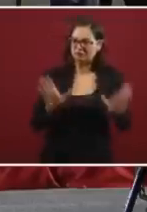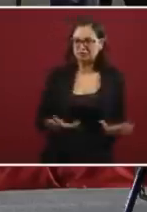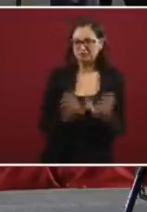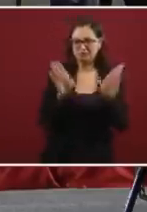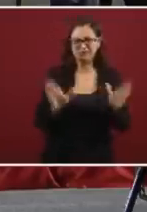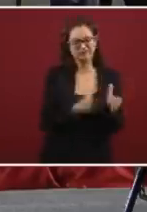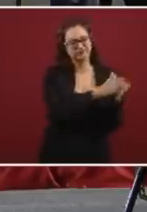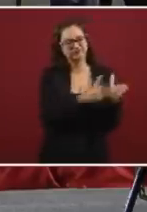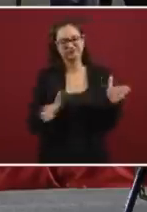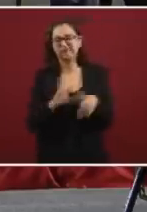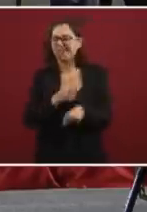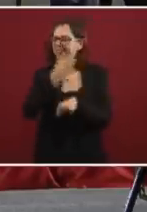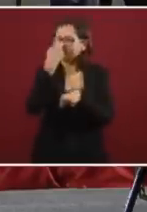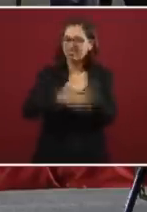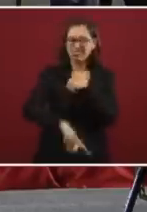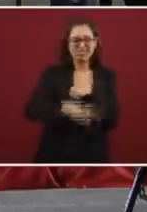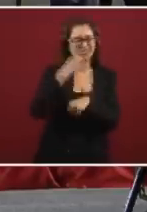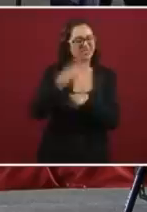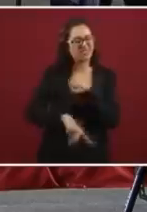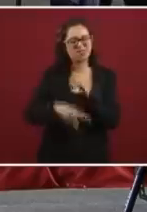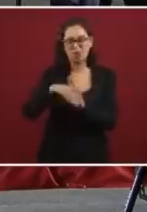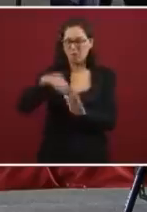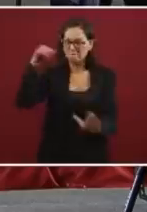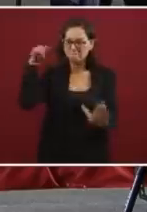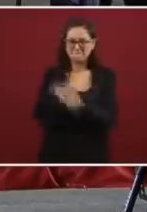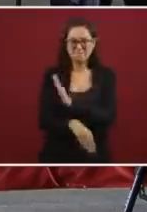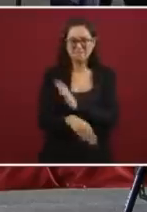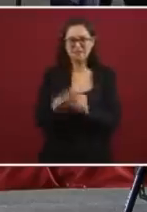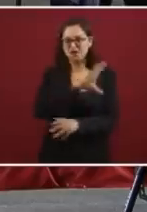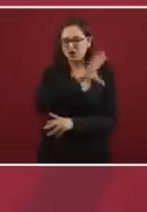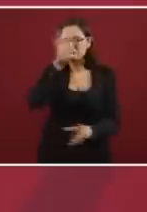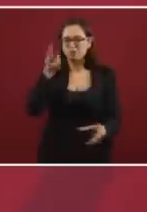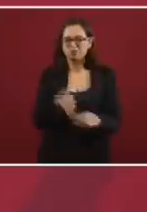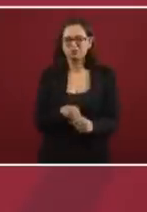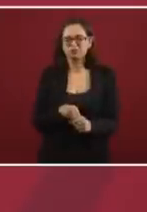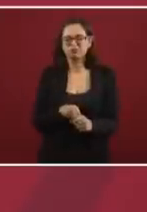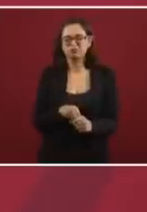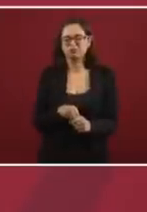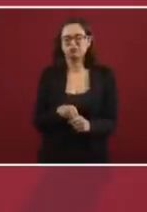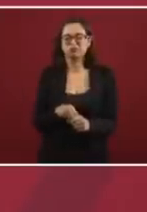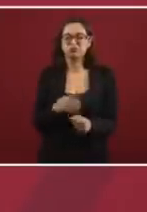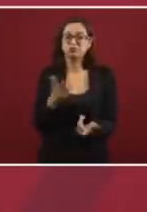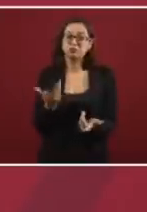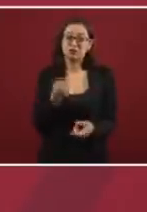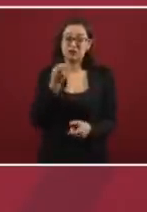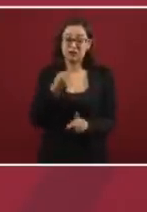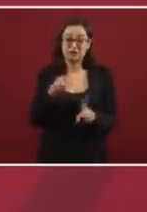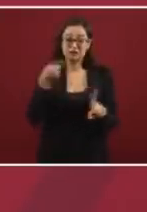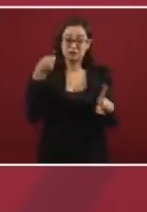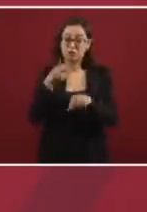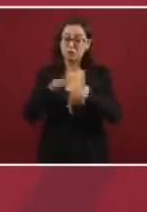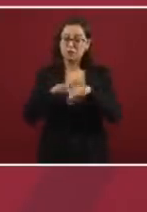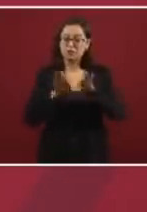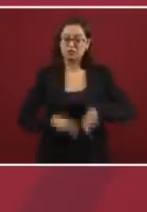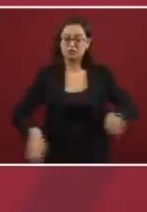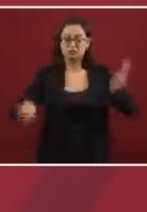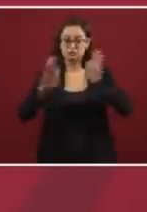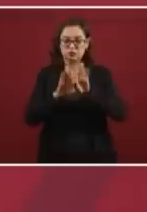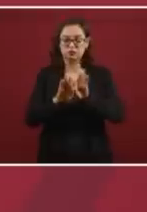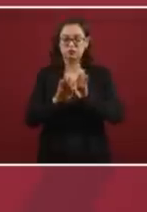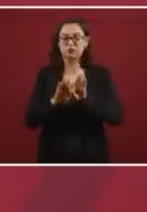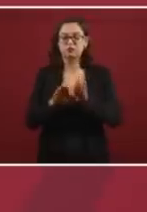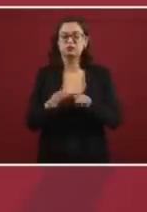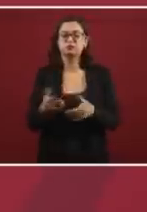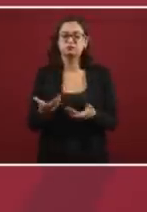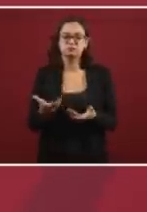era dañino completamente que eso era lo más importante de todo